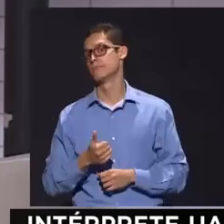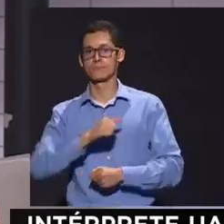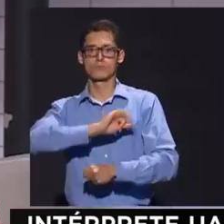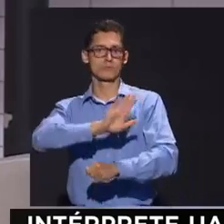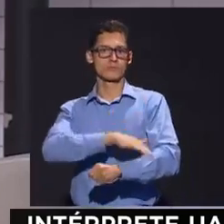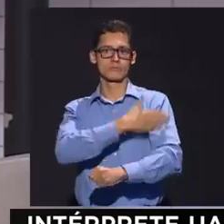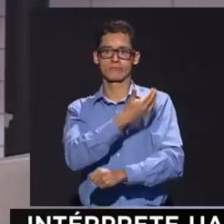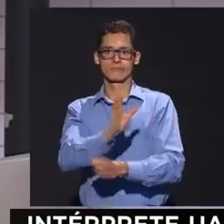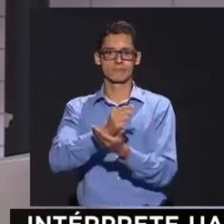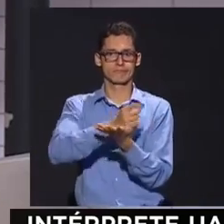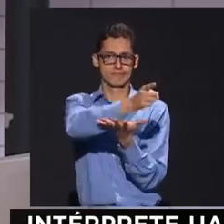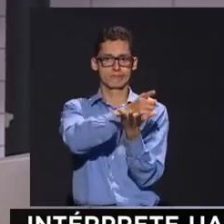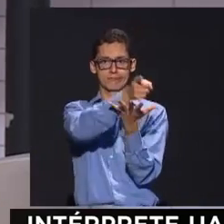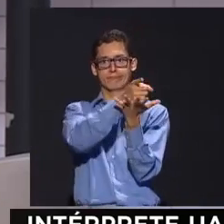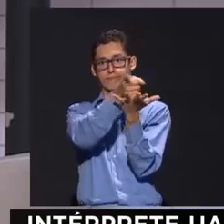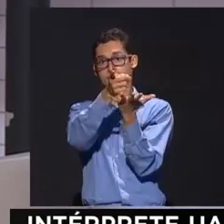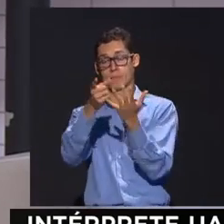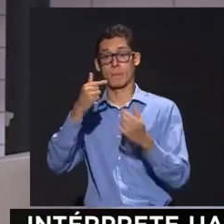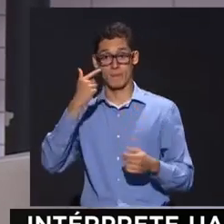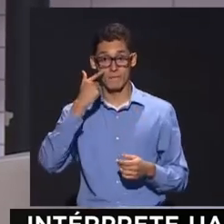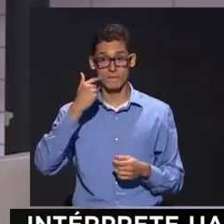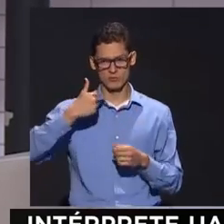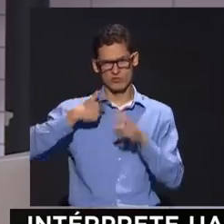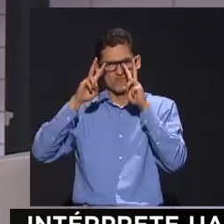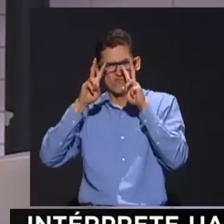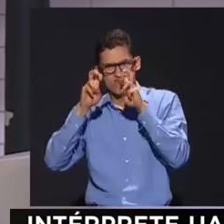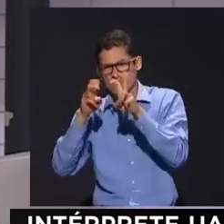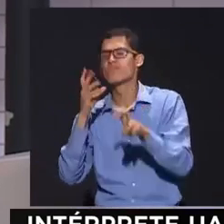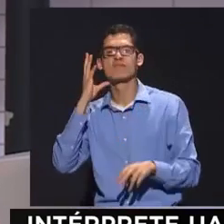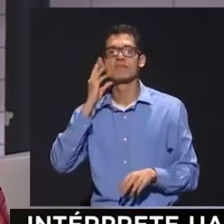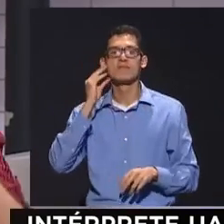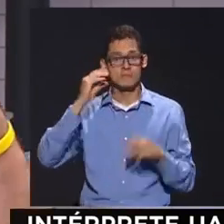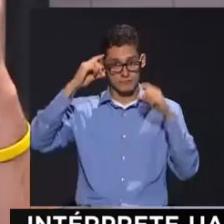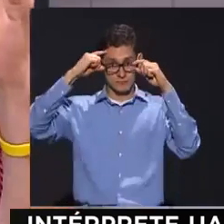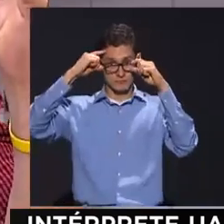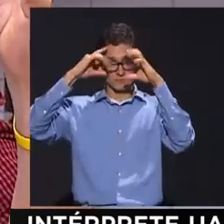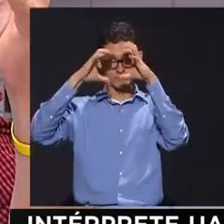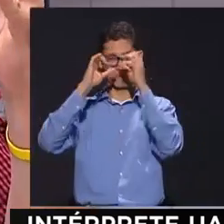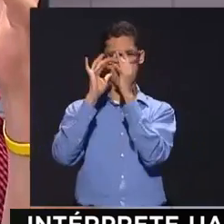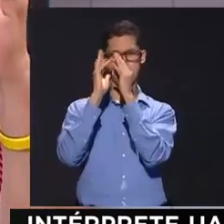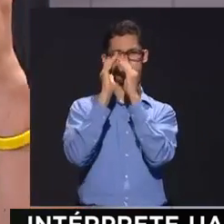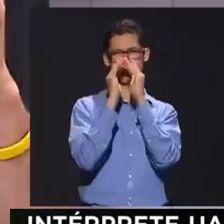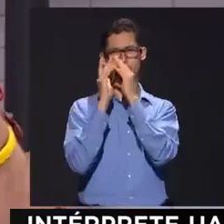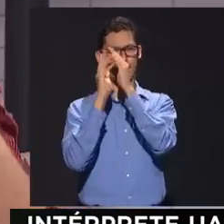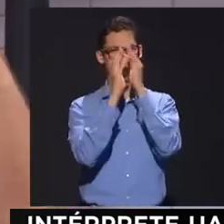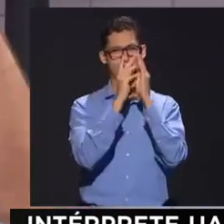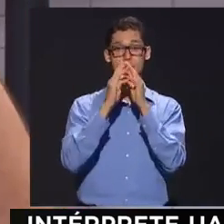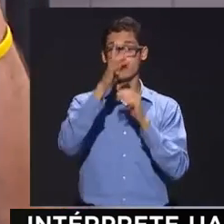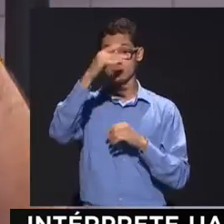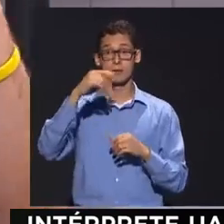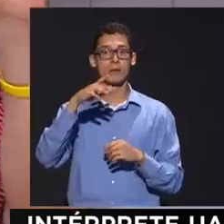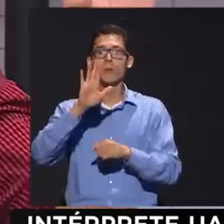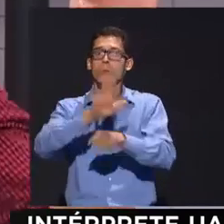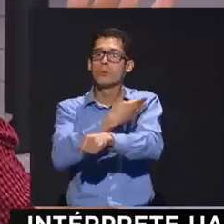de hecho lo digo como experto en neurodesarrollo la música utiliza todo el lenguaje máquina el cerebro necesita